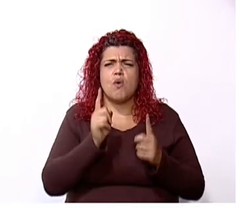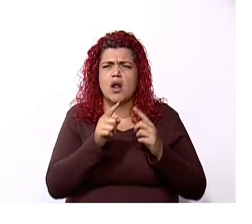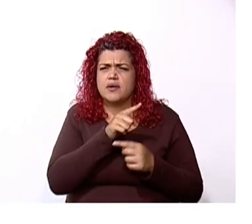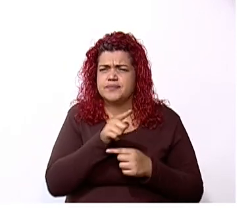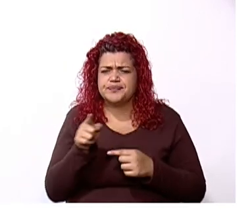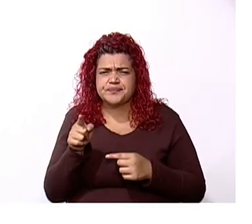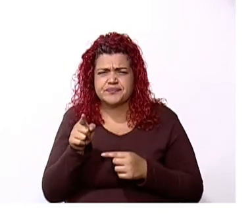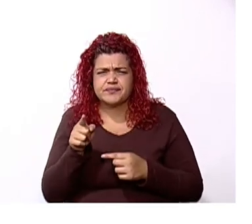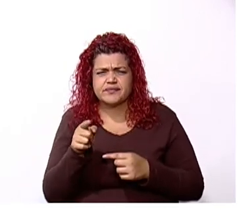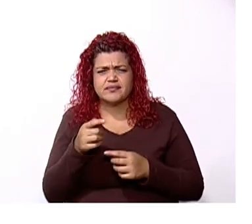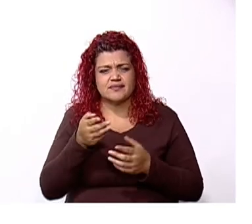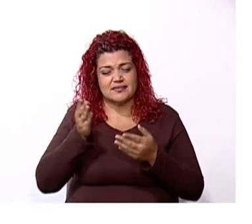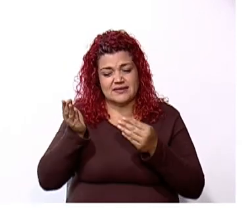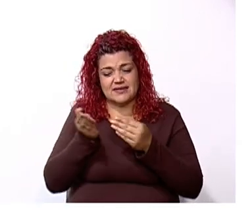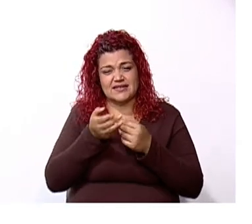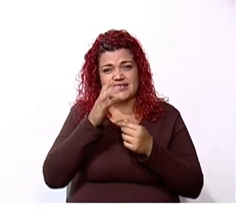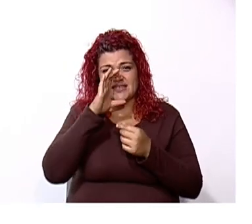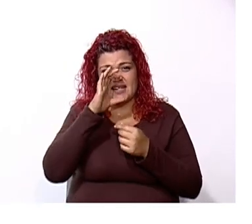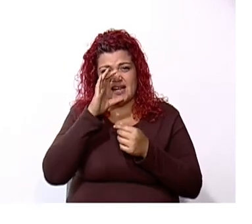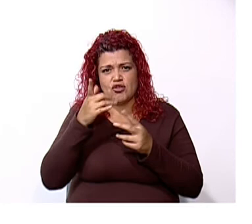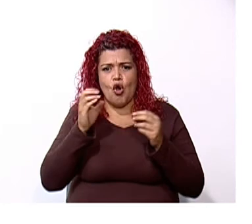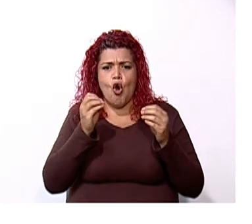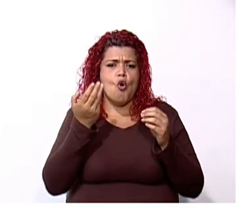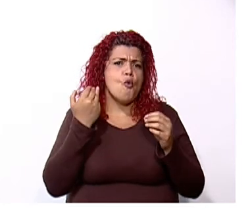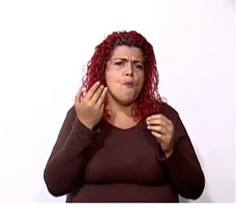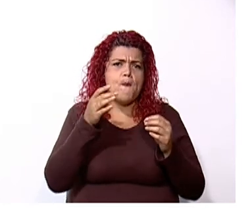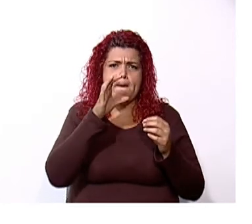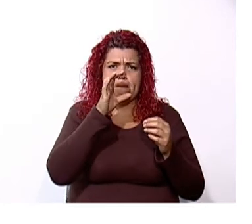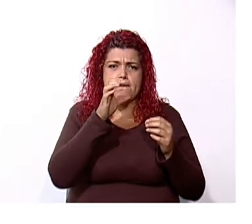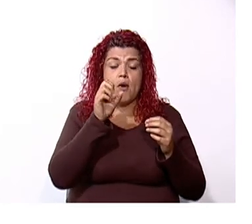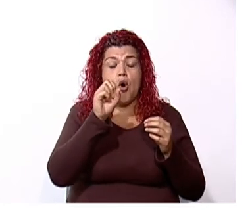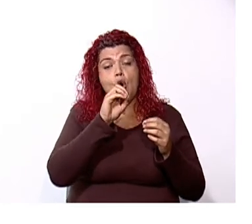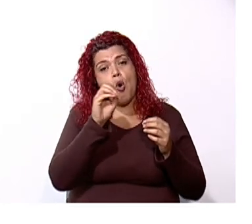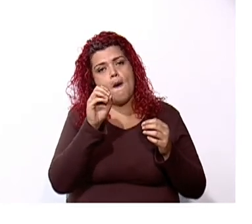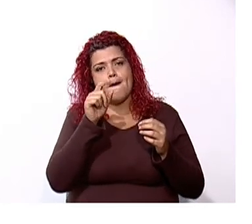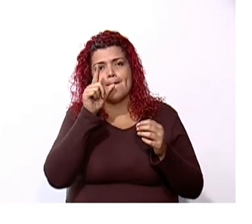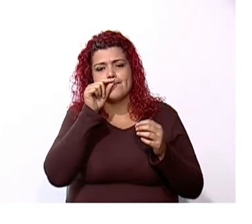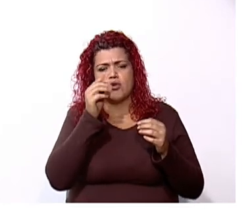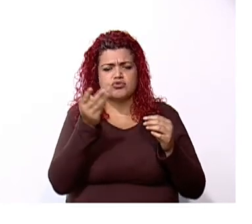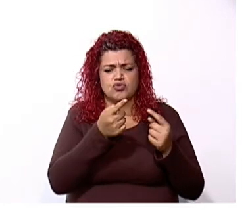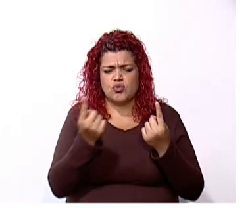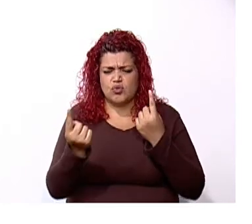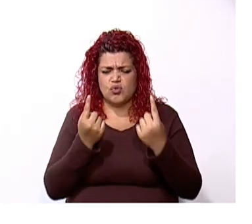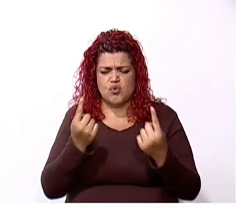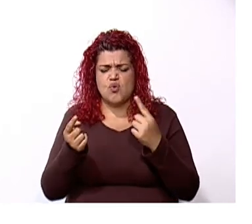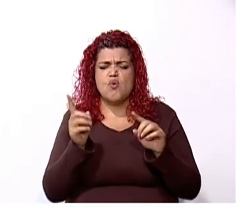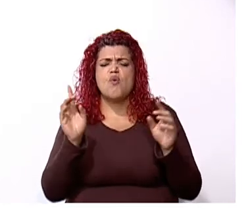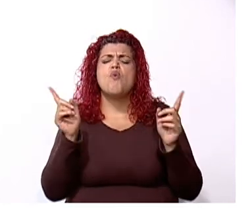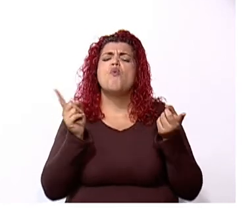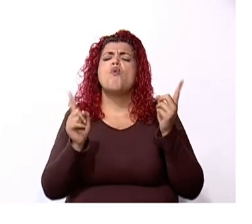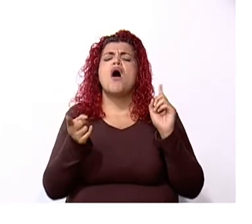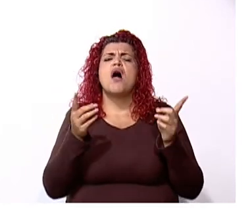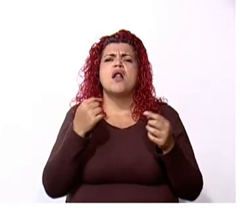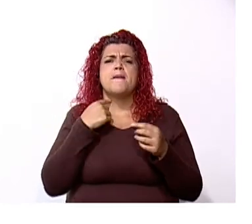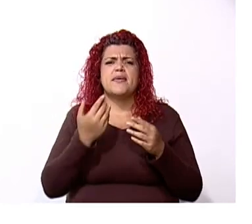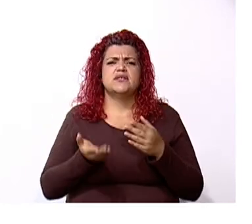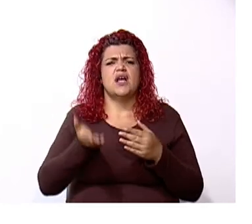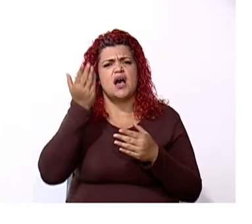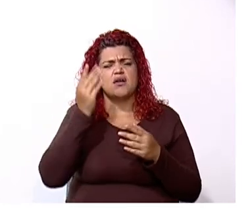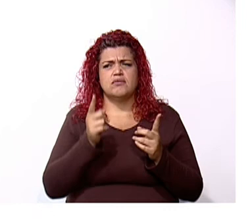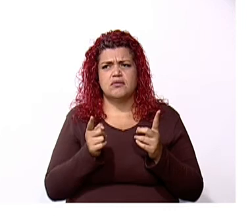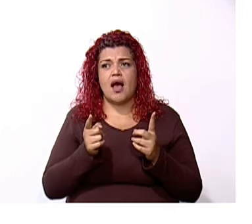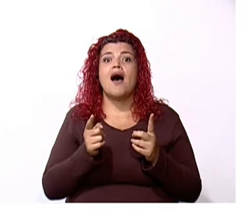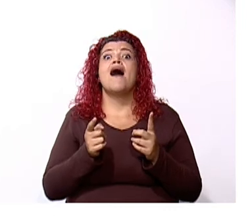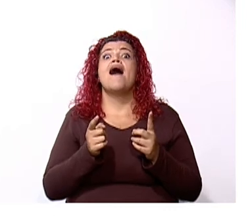bistec barbecue de cerdo que el filet de pollo? ¿Qué será más caro? Muy bien,